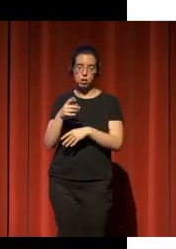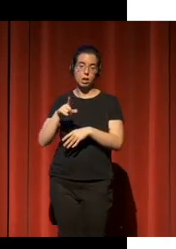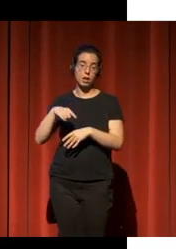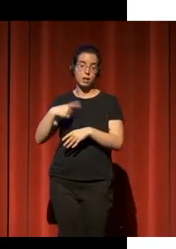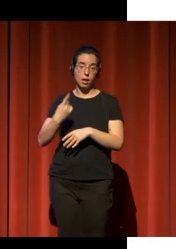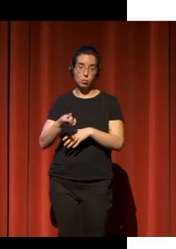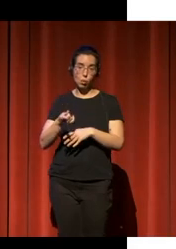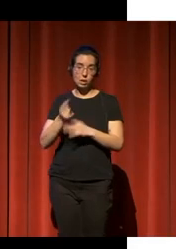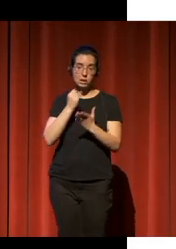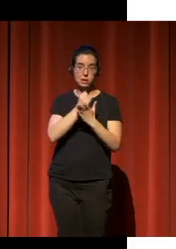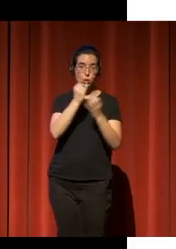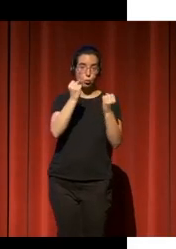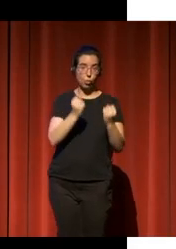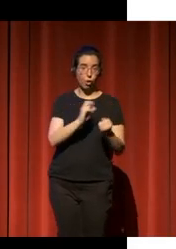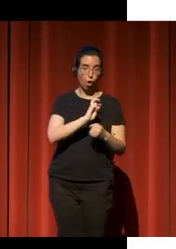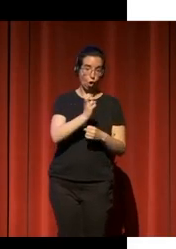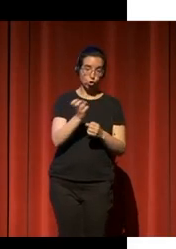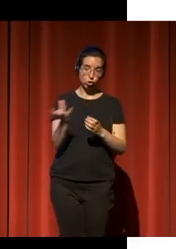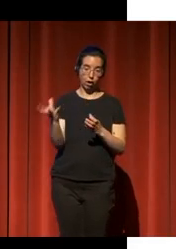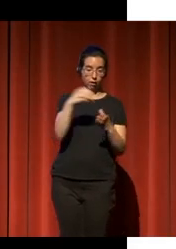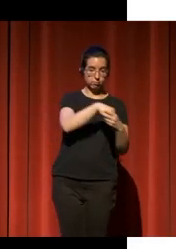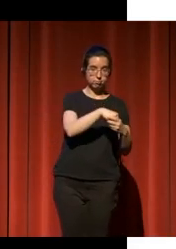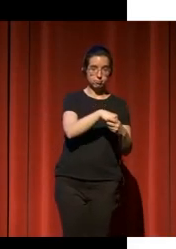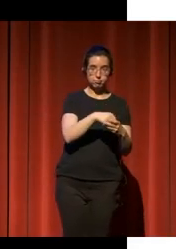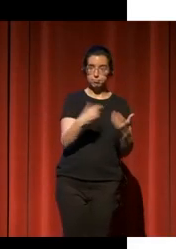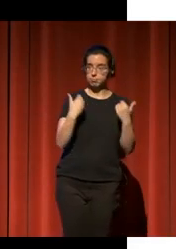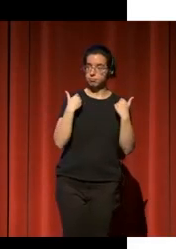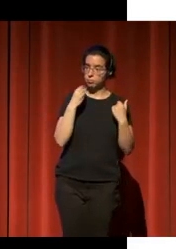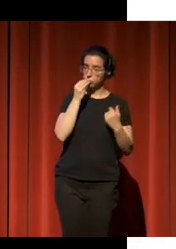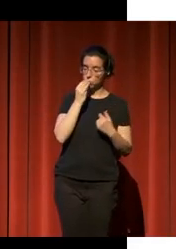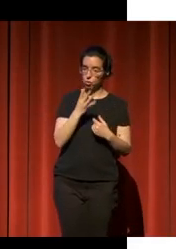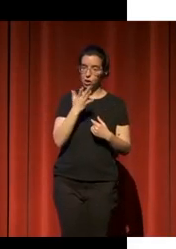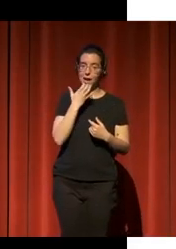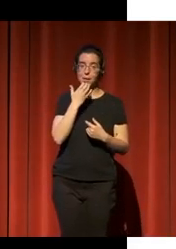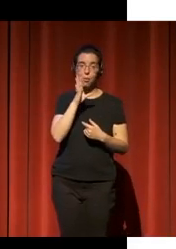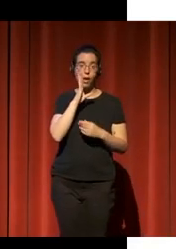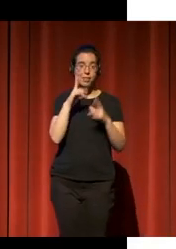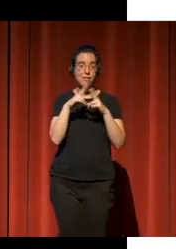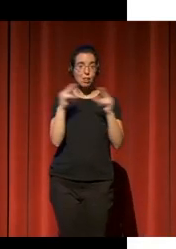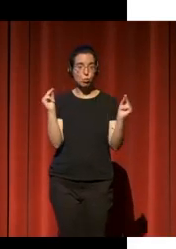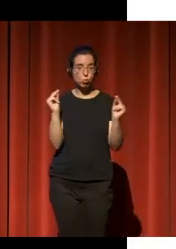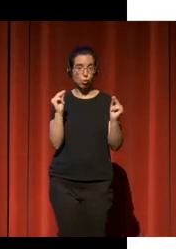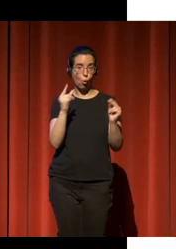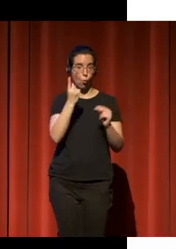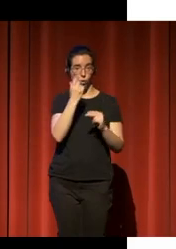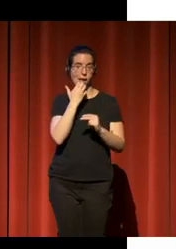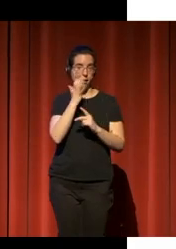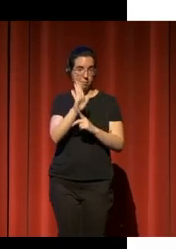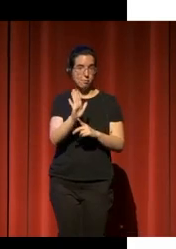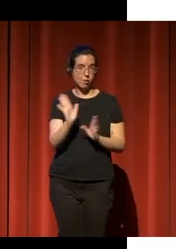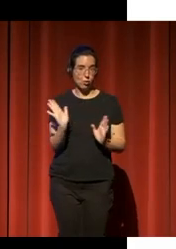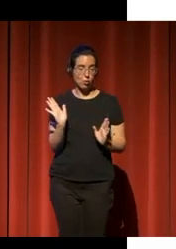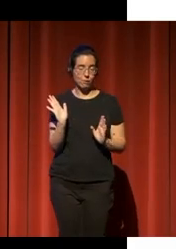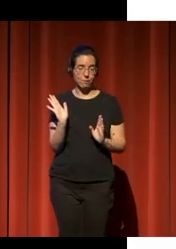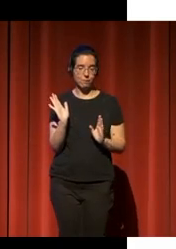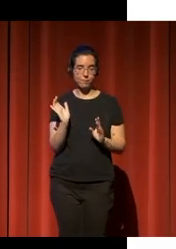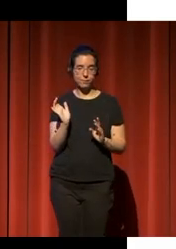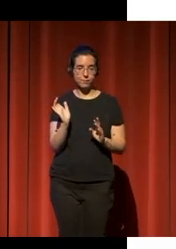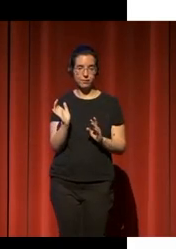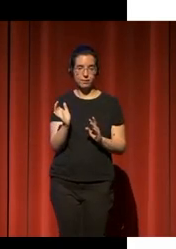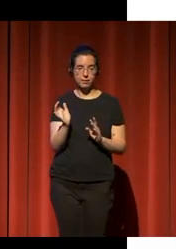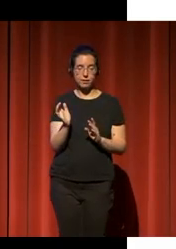otra institución y esto el ejemplo que poníamos antes de la by show es es uno de como